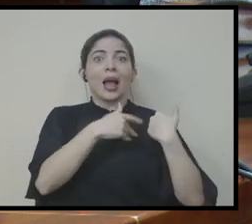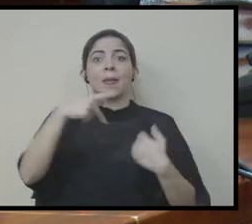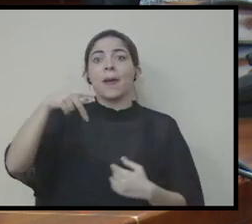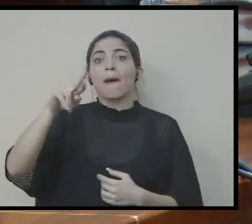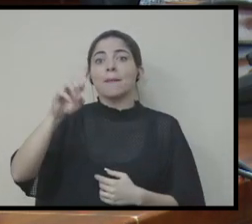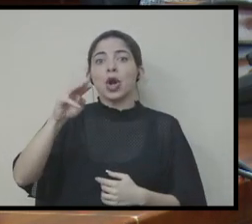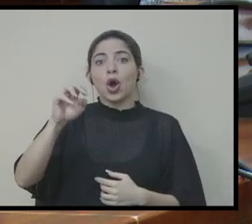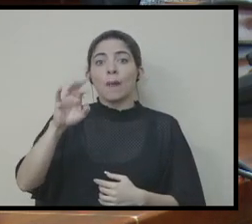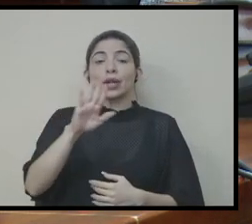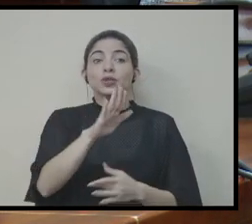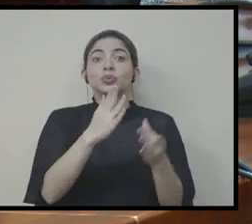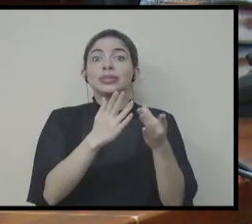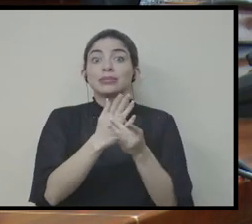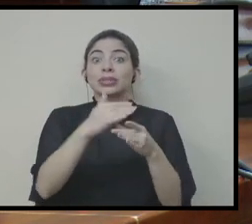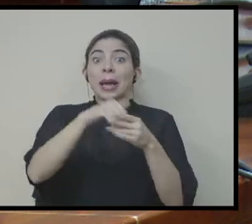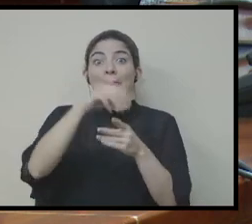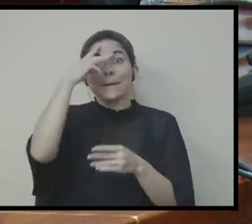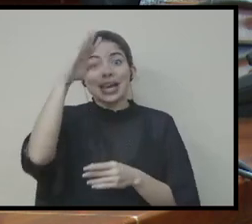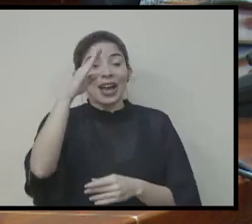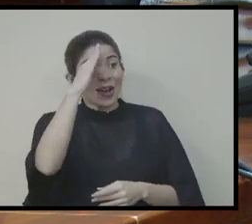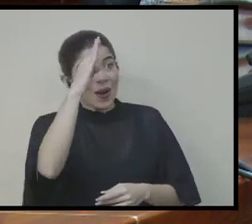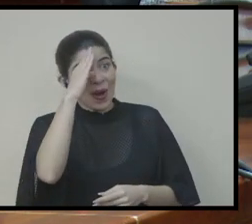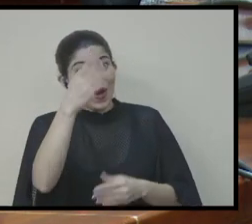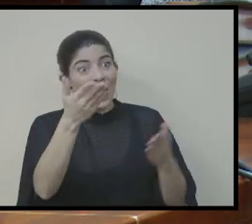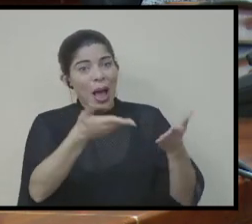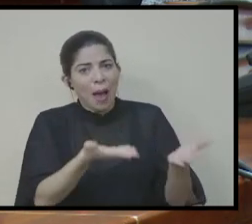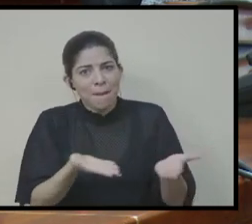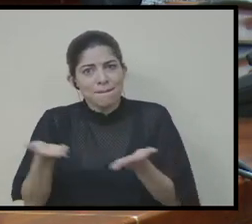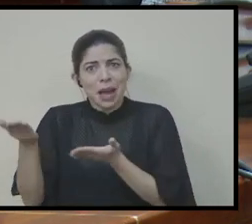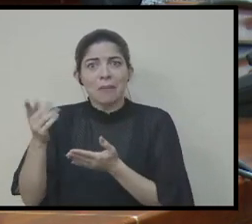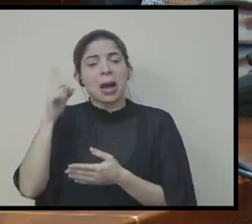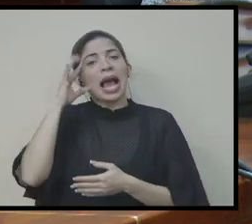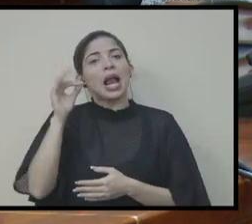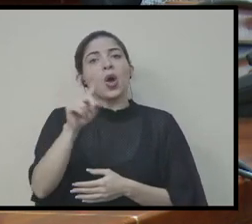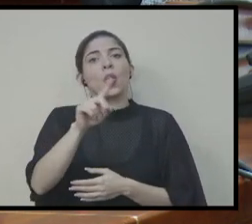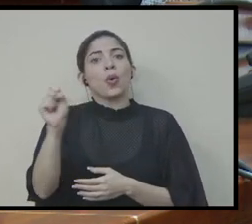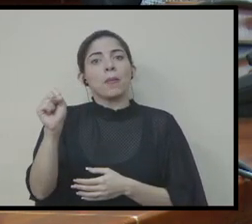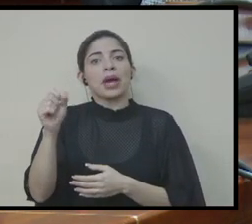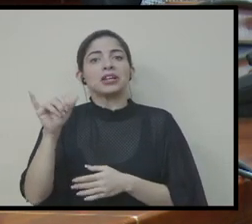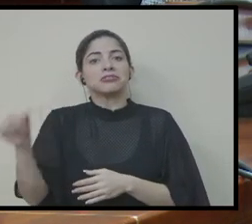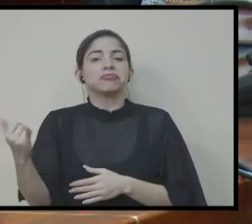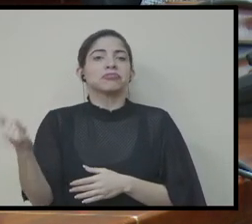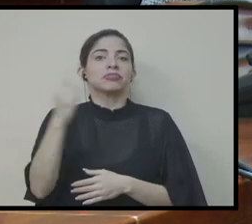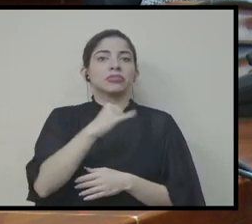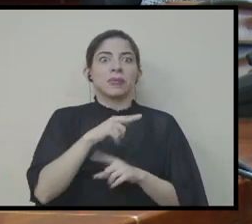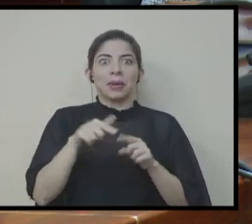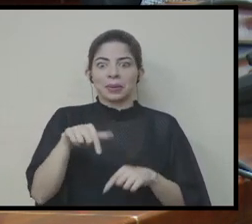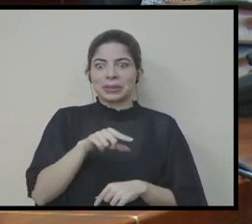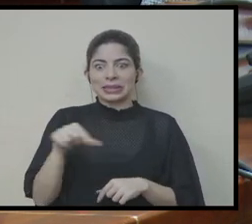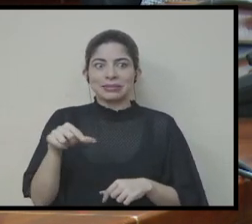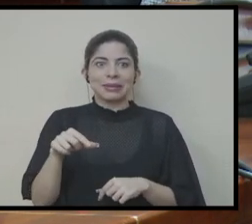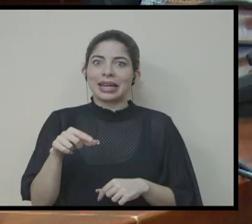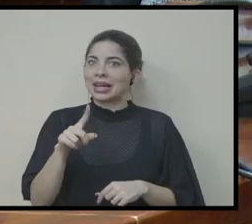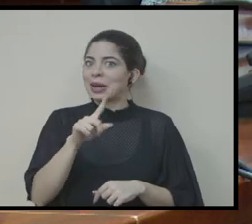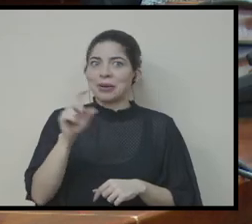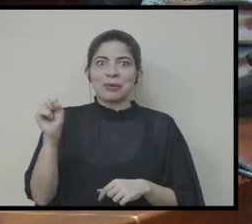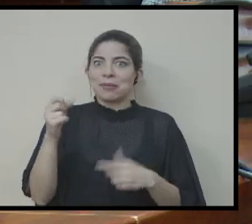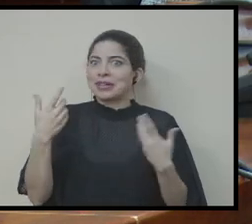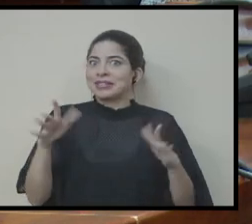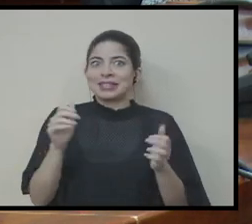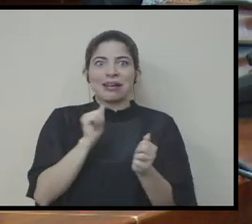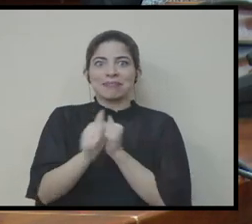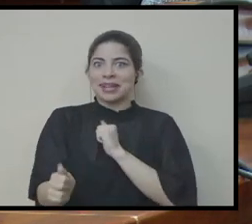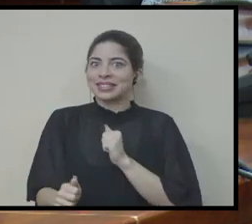con su esposa en México. Hola, ¿qué tal? Y vamos, bueno, si vamos a ir un mes y ya después nos regresamos. pues esta semana hablamos y aquí el mes ya se